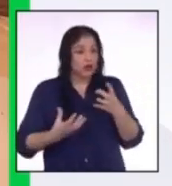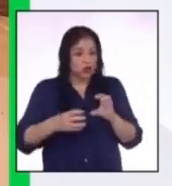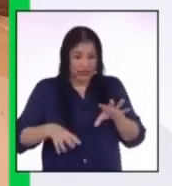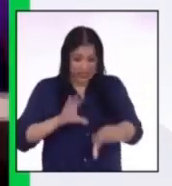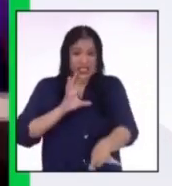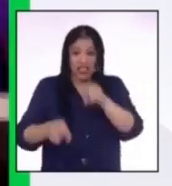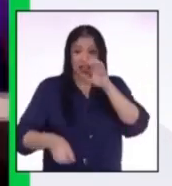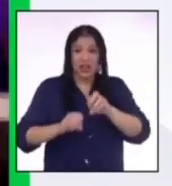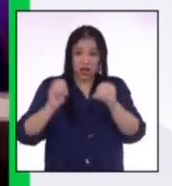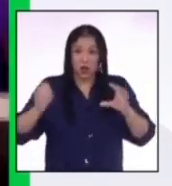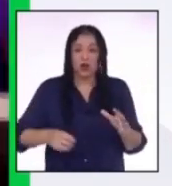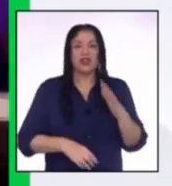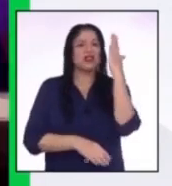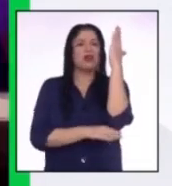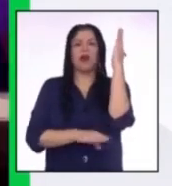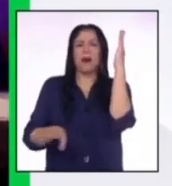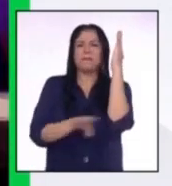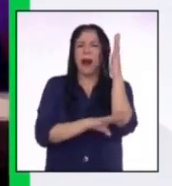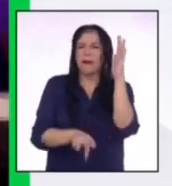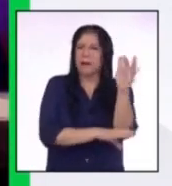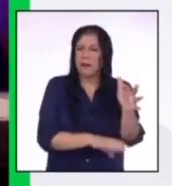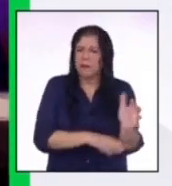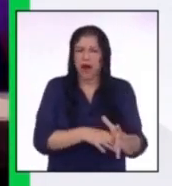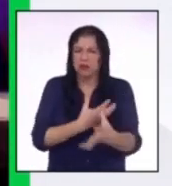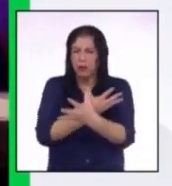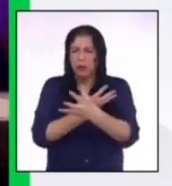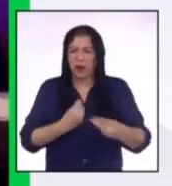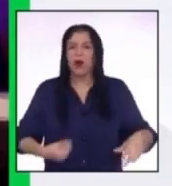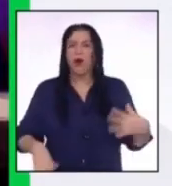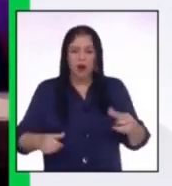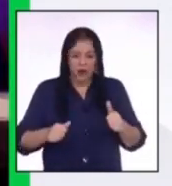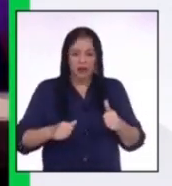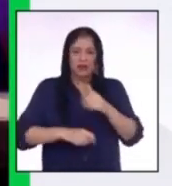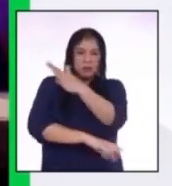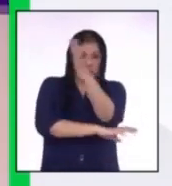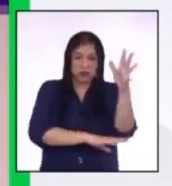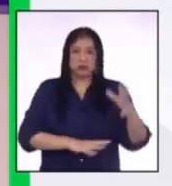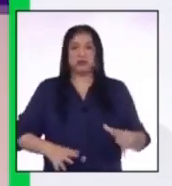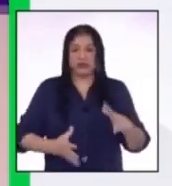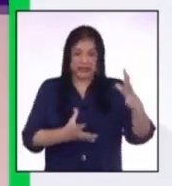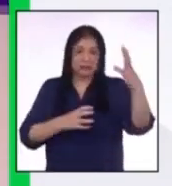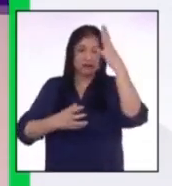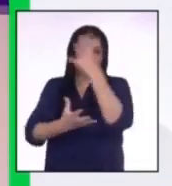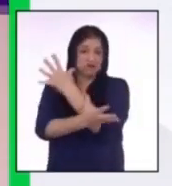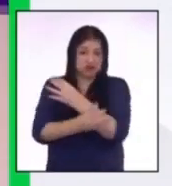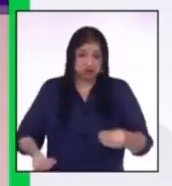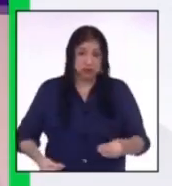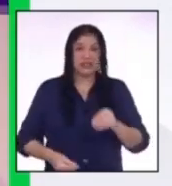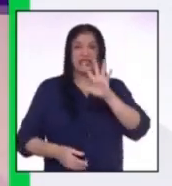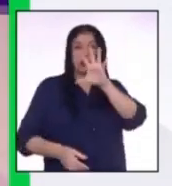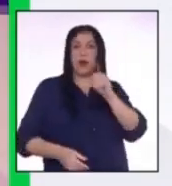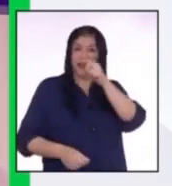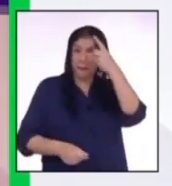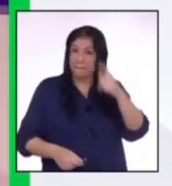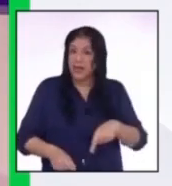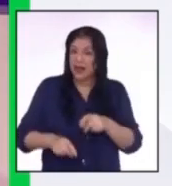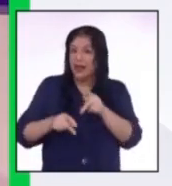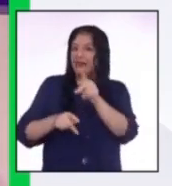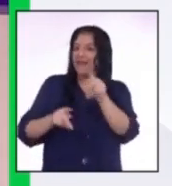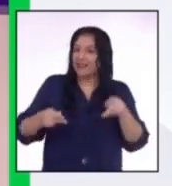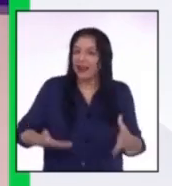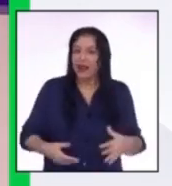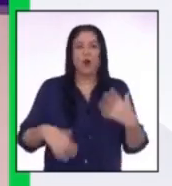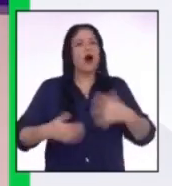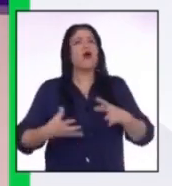deforestar bosques hasta el momento se han arrasado con más de 50 mil hectáreas de bosque en predios y si no fuese por personas como víctor y la gente que lo